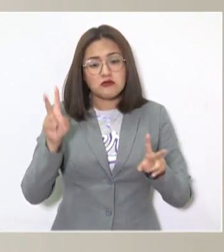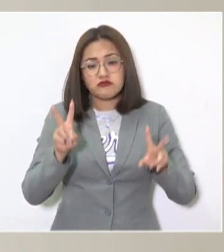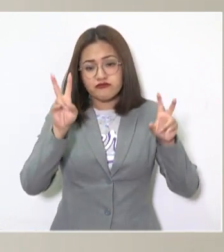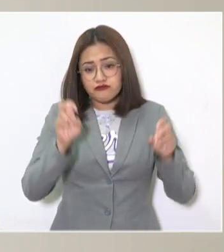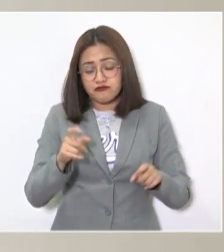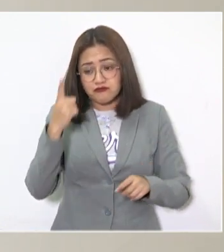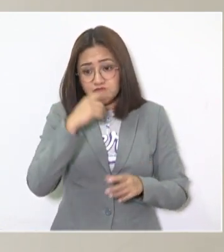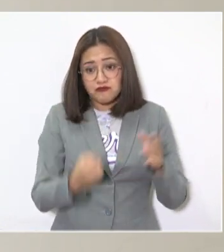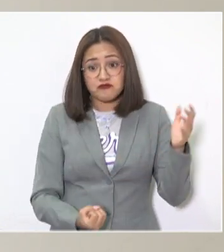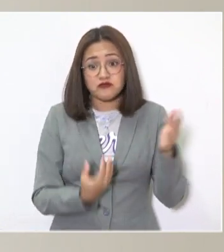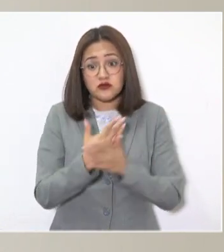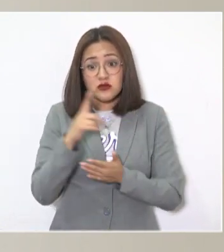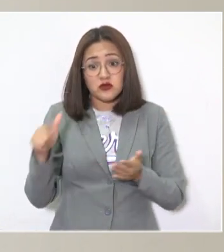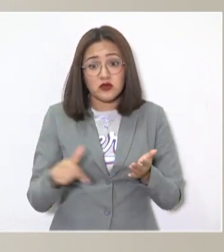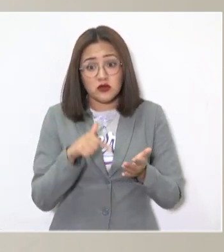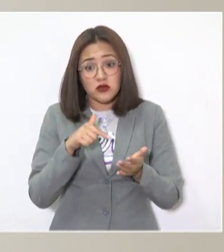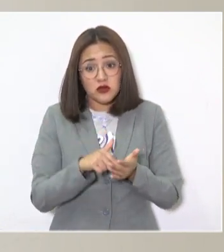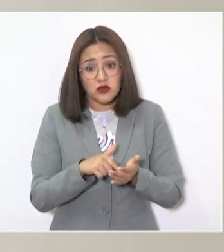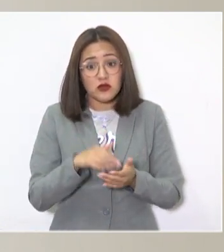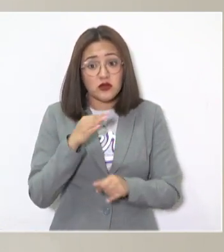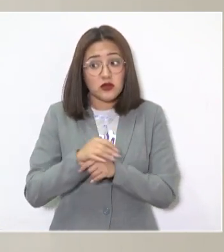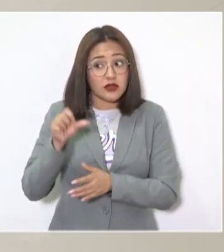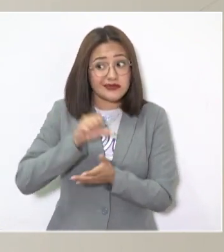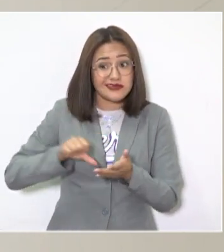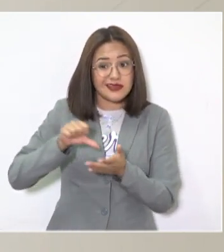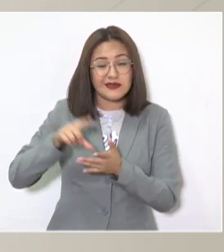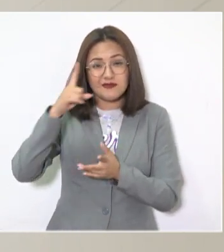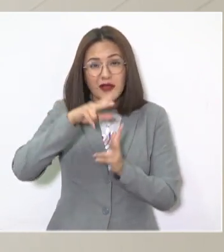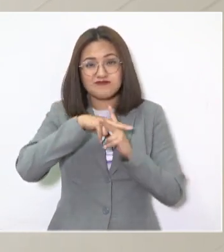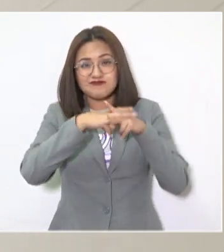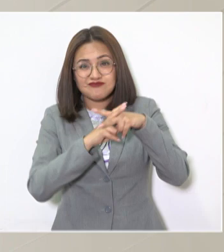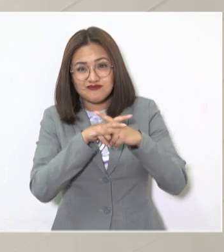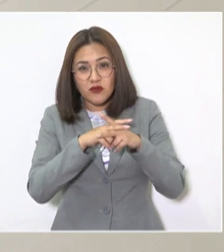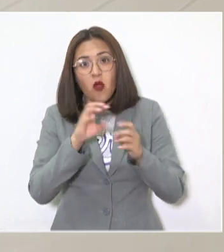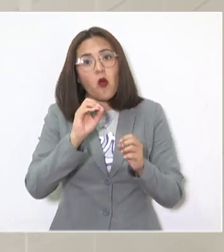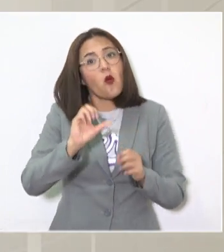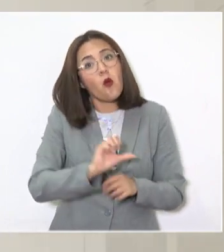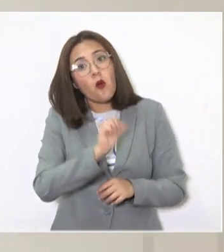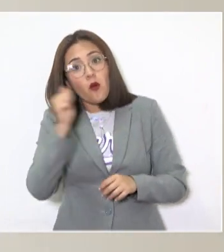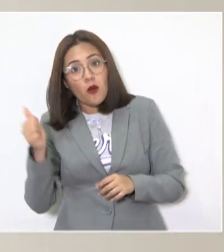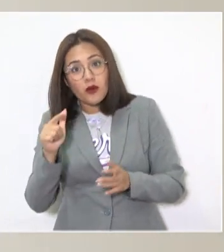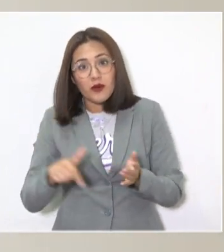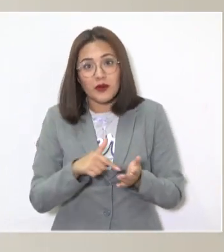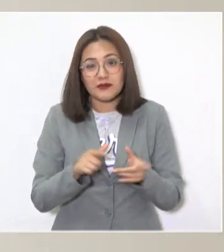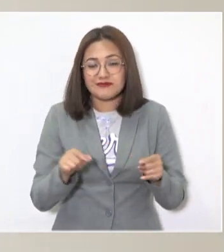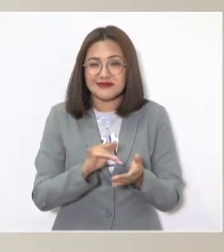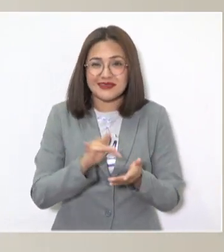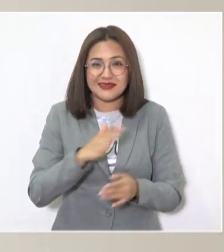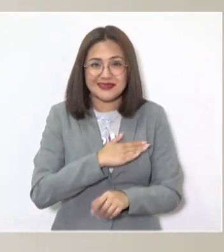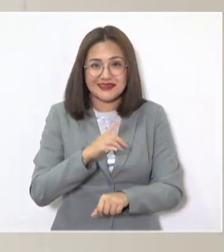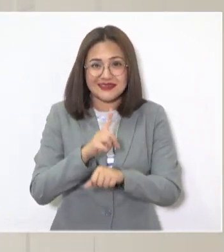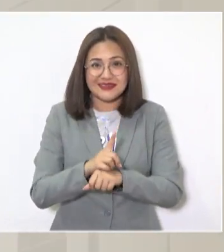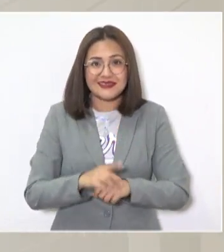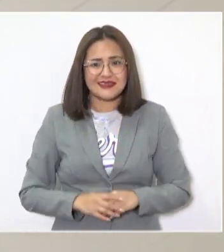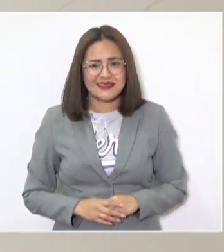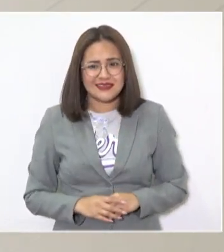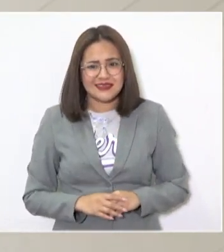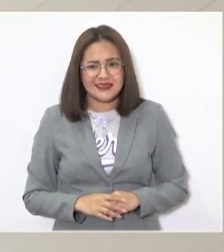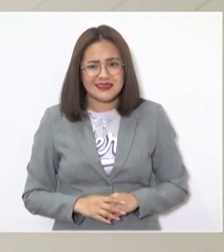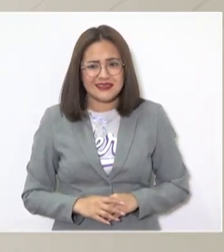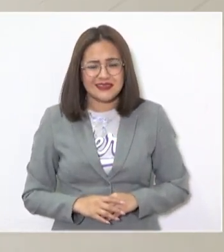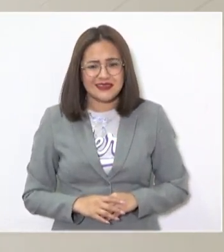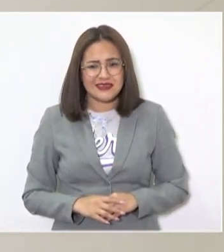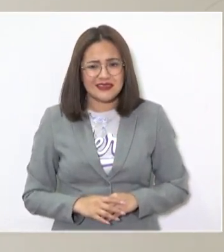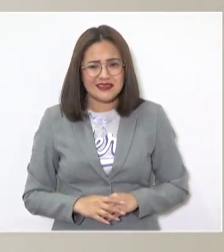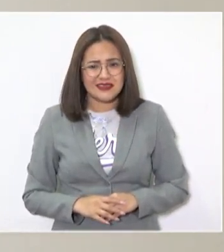sería una nueva sede de la que se encuentra en el centro o sería un edificio alterno. Eso sería todo. Gracias y buen día. Arena, dígame